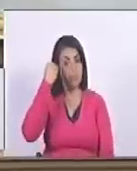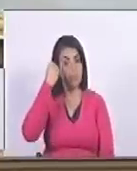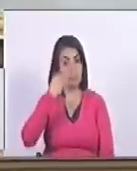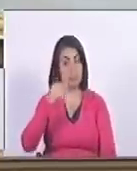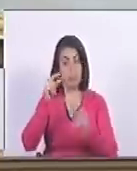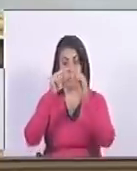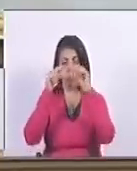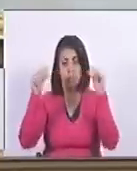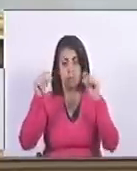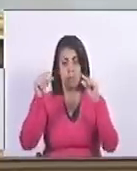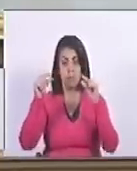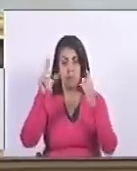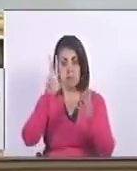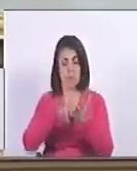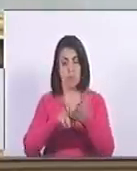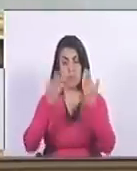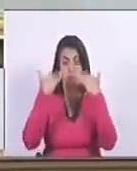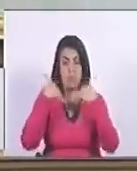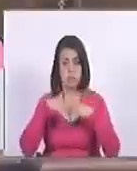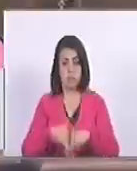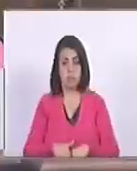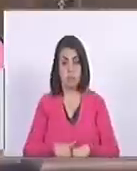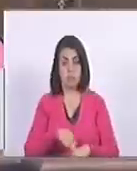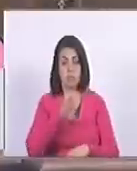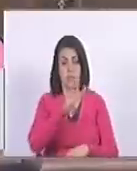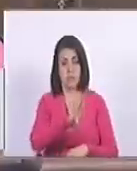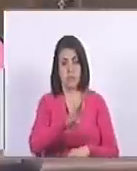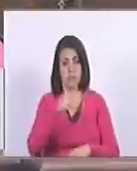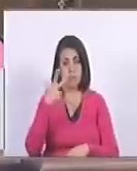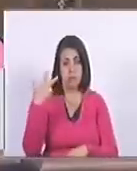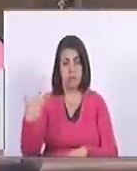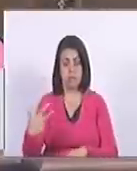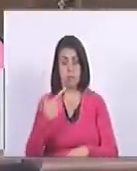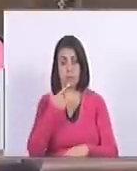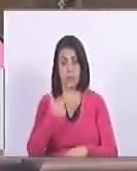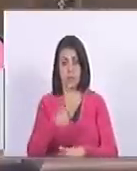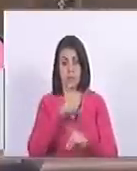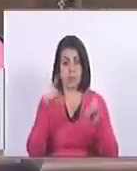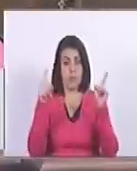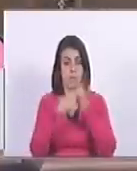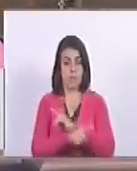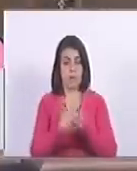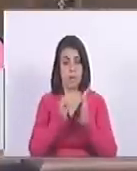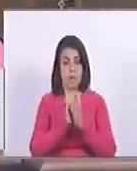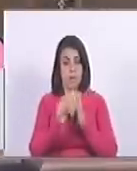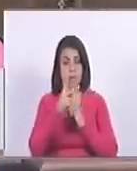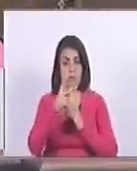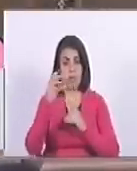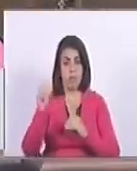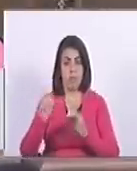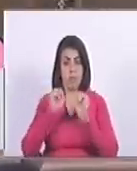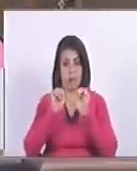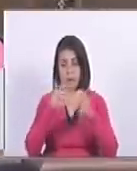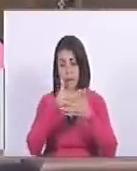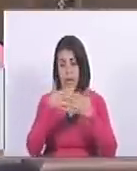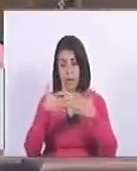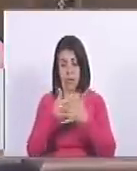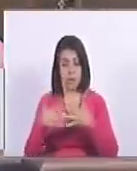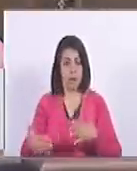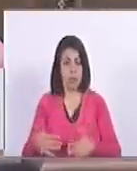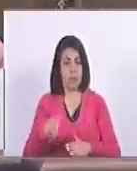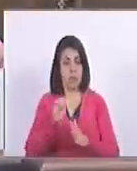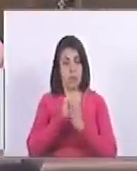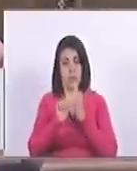el epígrafe. Aprobado. Siguiente. Cuadragésimo tercero. Se propone modificar el artículo 20, el cual queda redactado en los